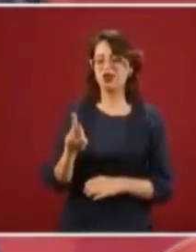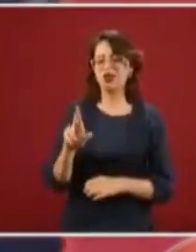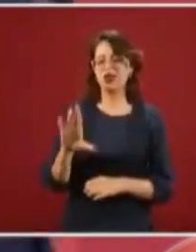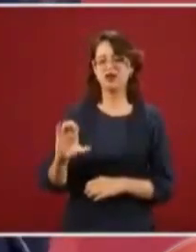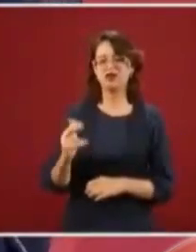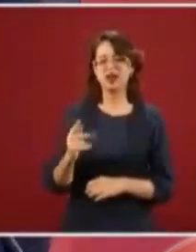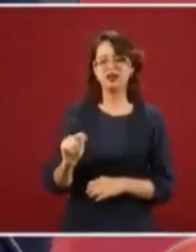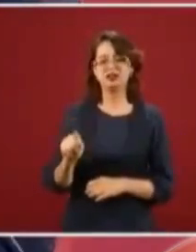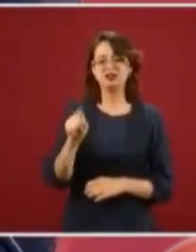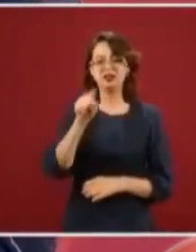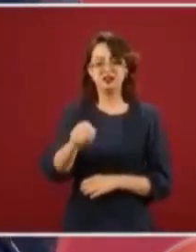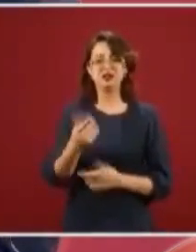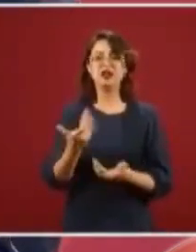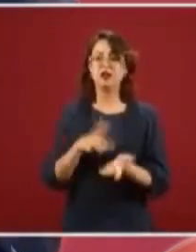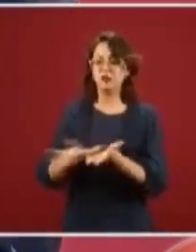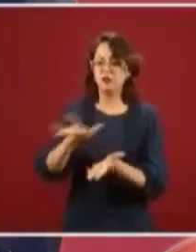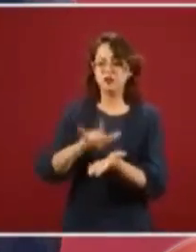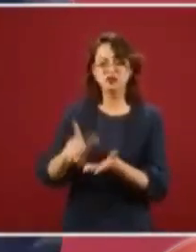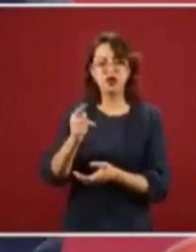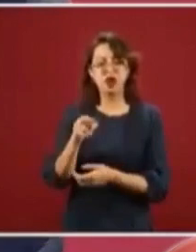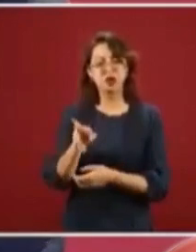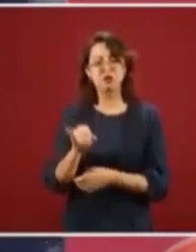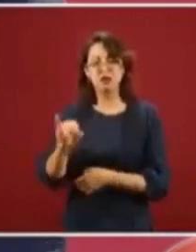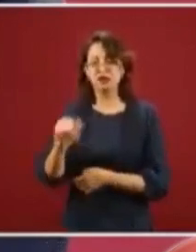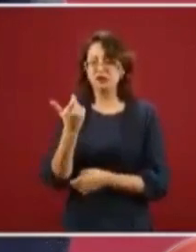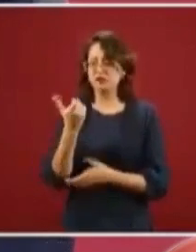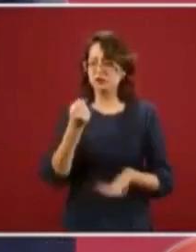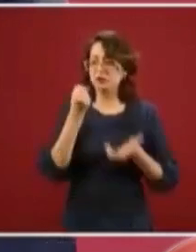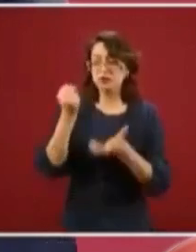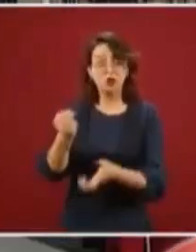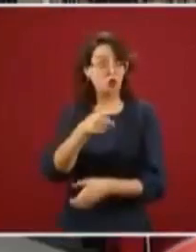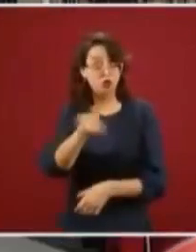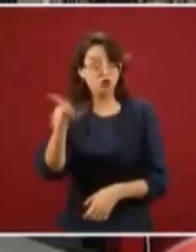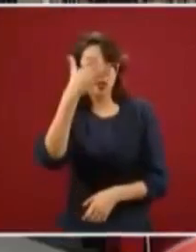campaña, ¿o no?